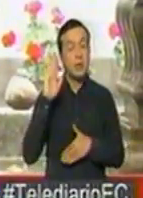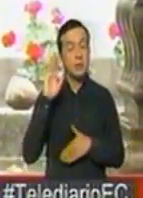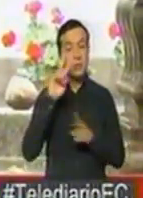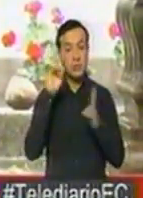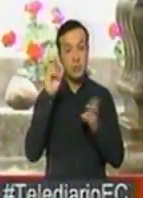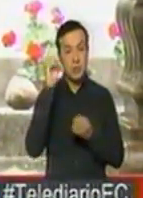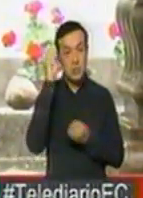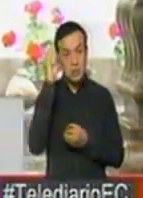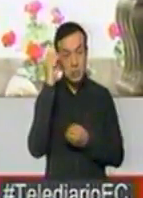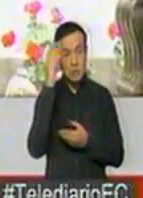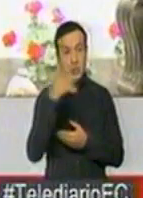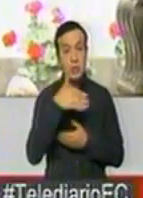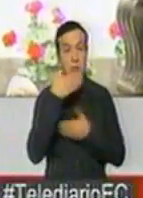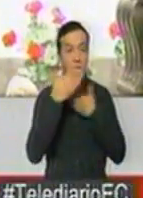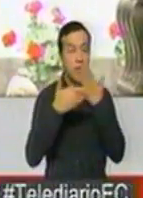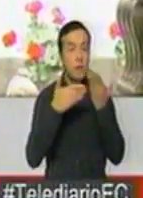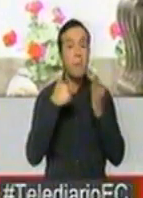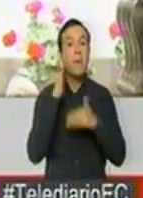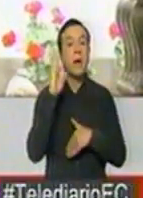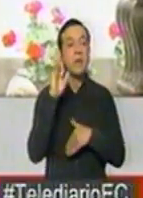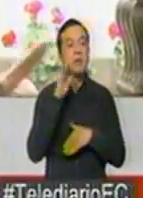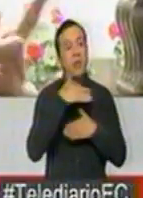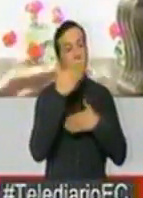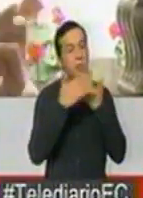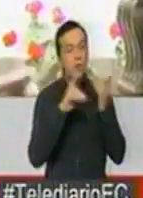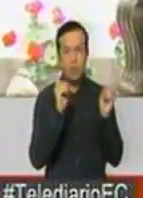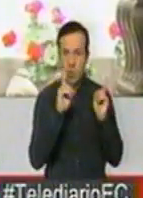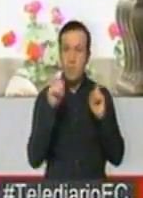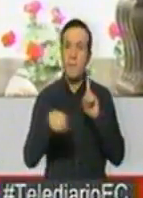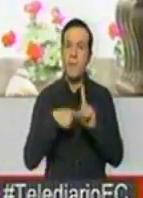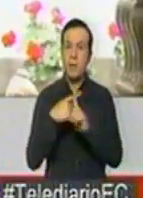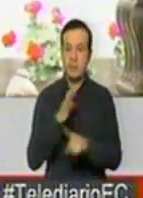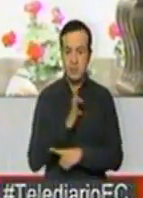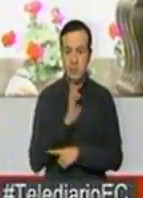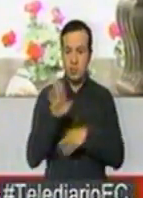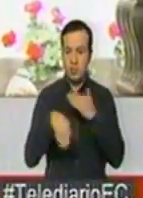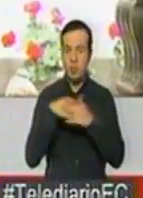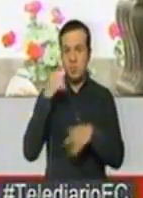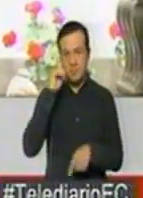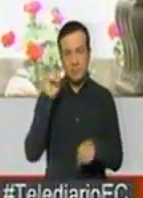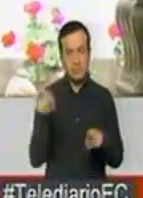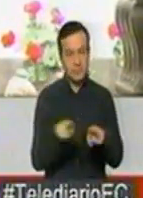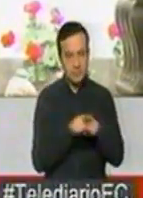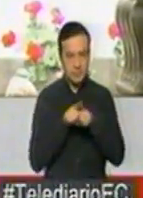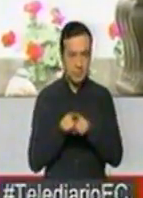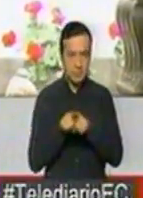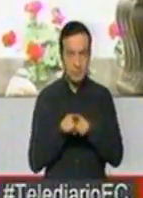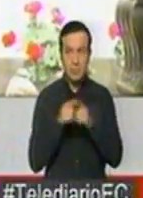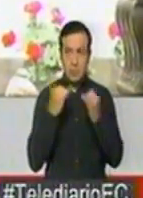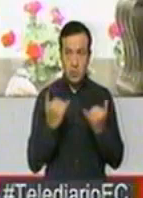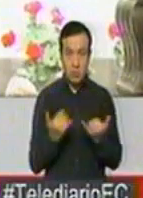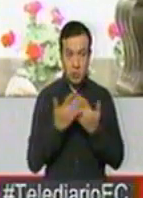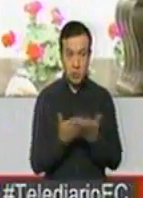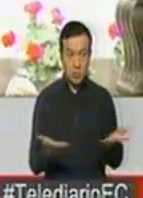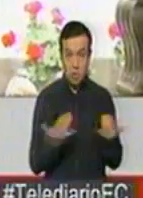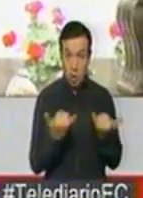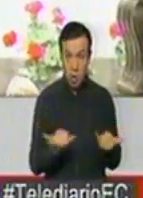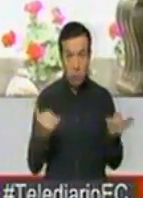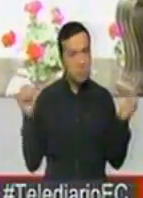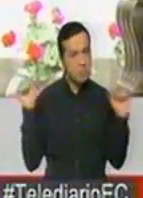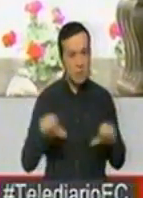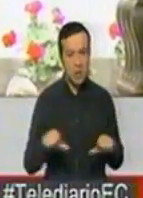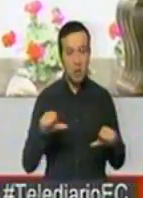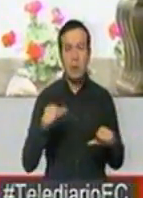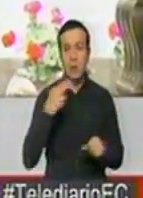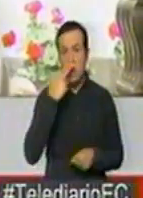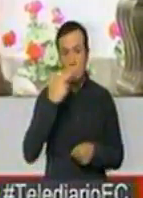fue un ejercicio técnico, en donde todos los sectores coincidimos en que las cosas como están, están mal. El